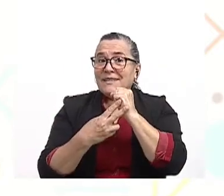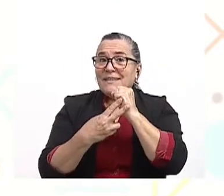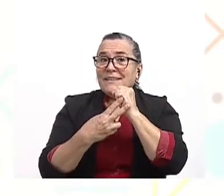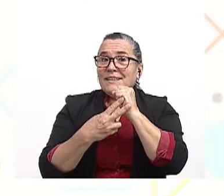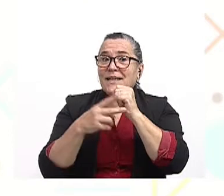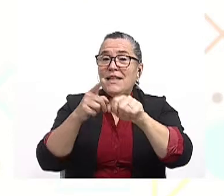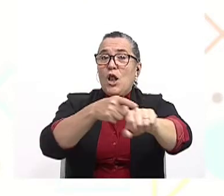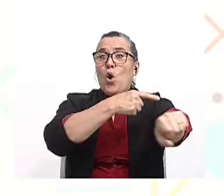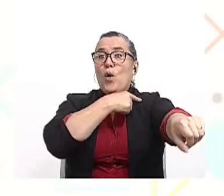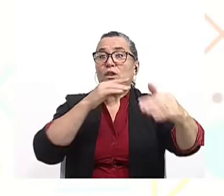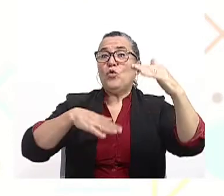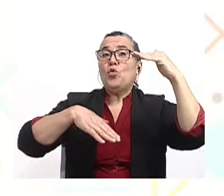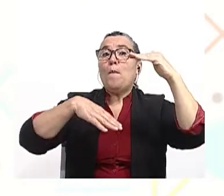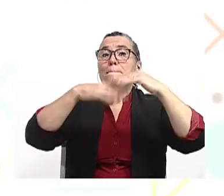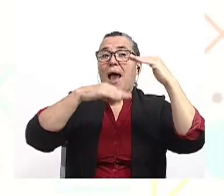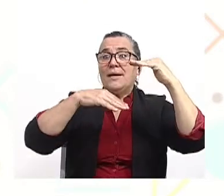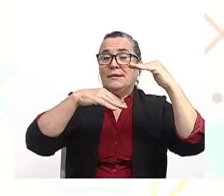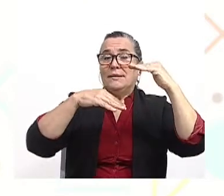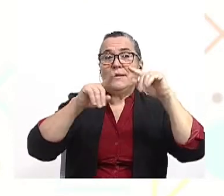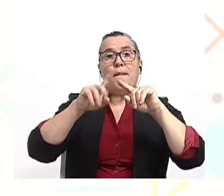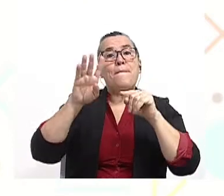longitud máxima más